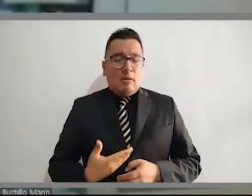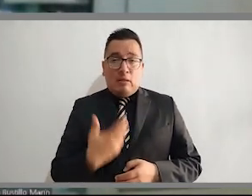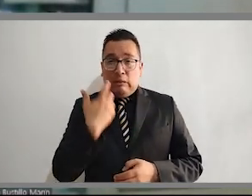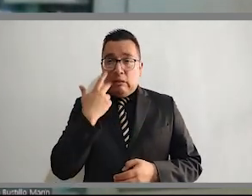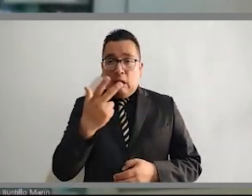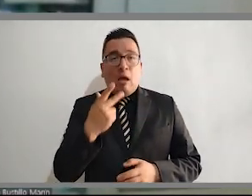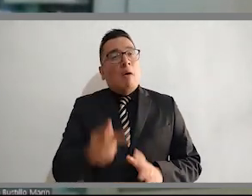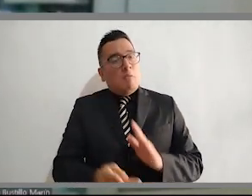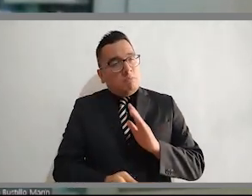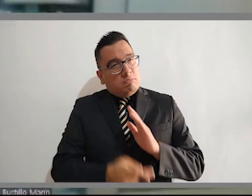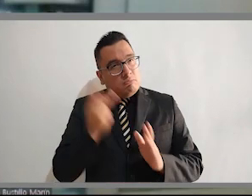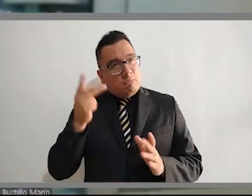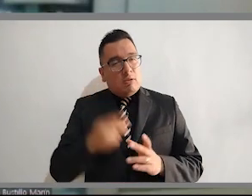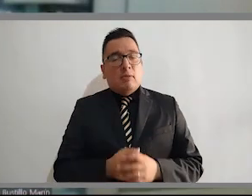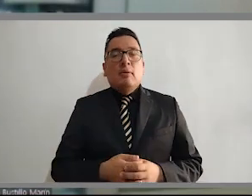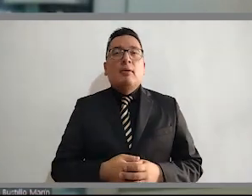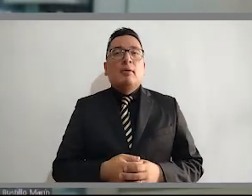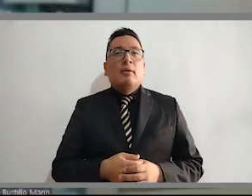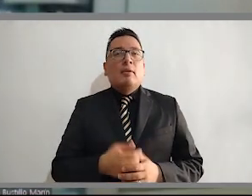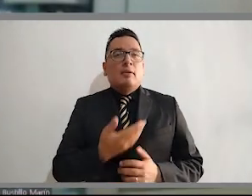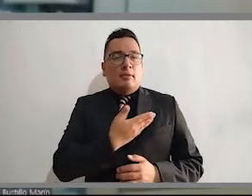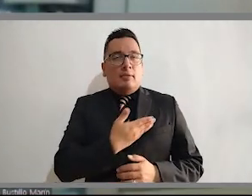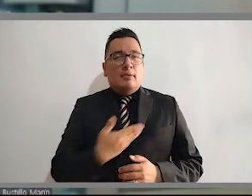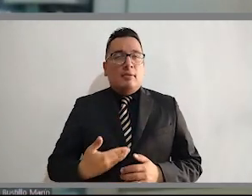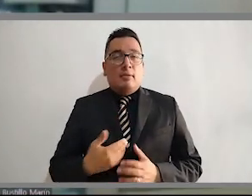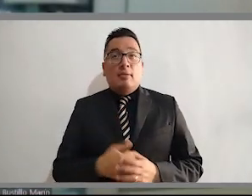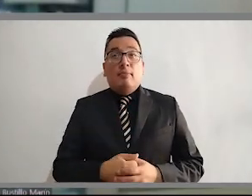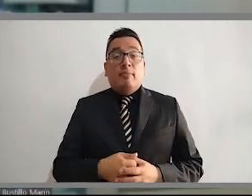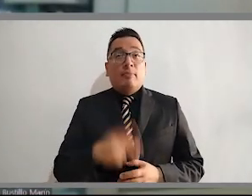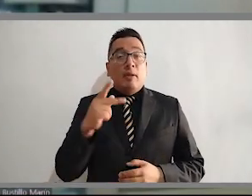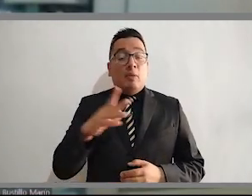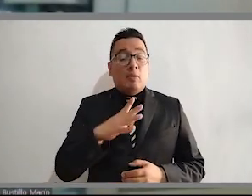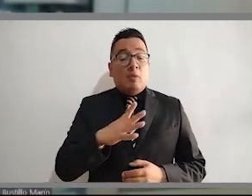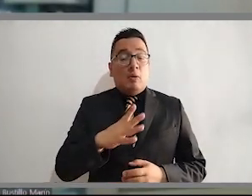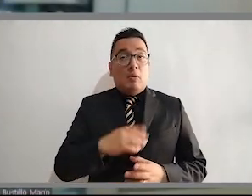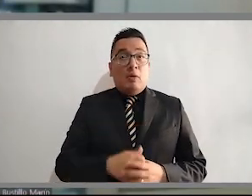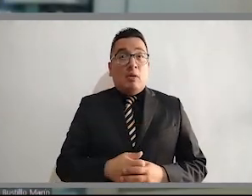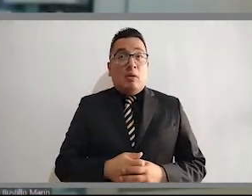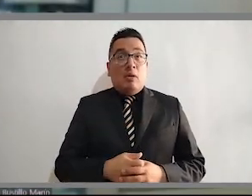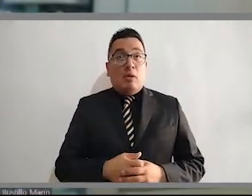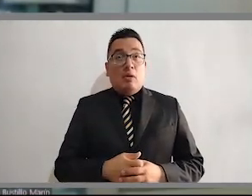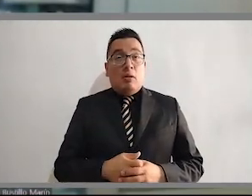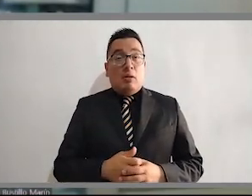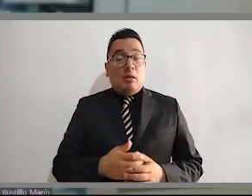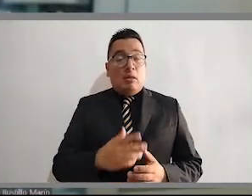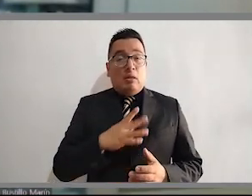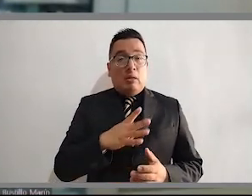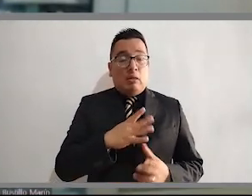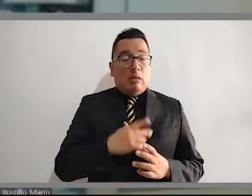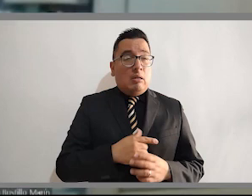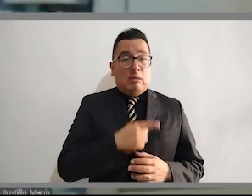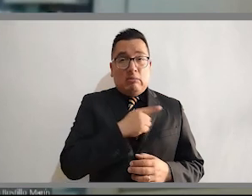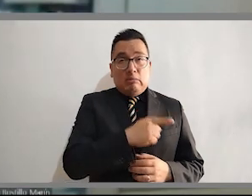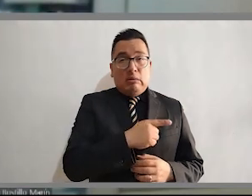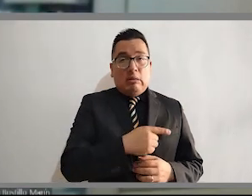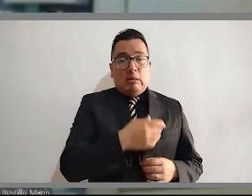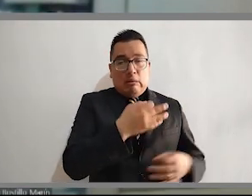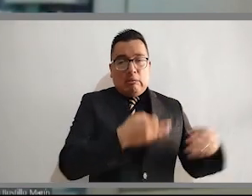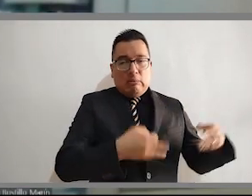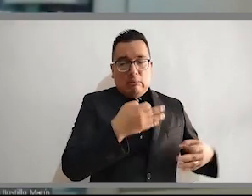pretendía reelegirse, pero tenía ya una sentencia ejecutoriada por violencia política de género,